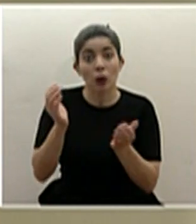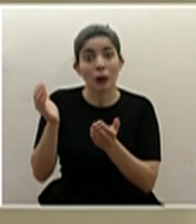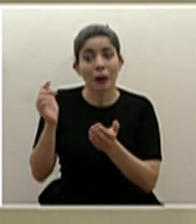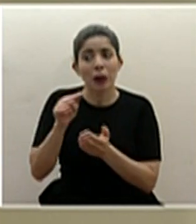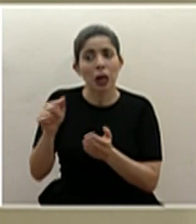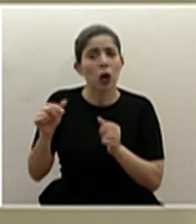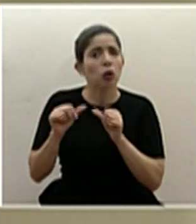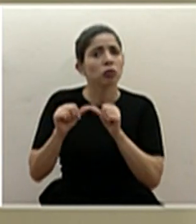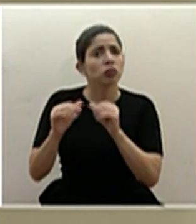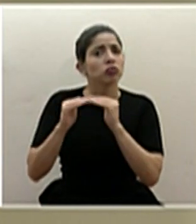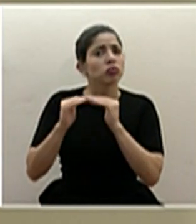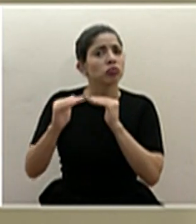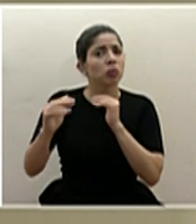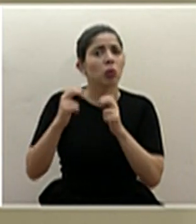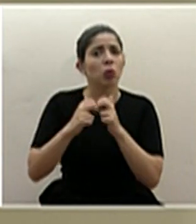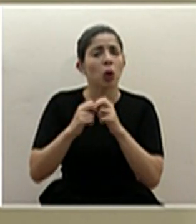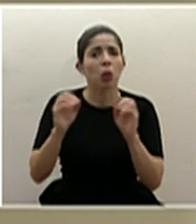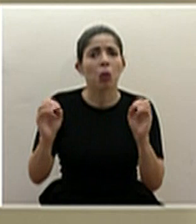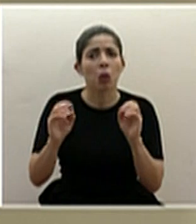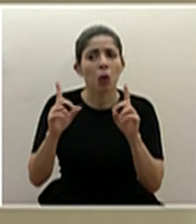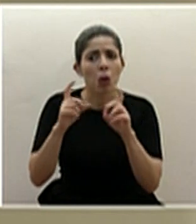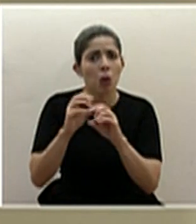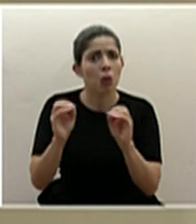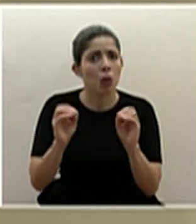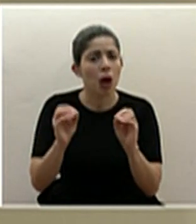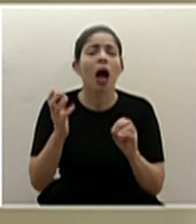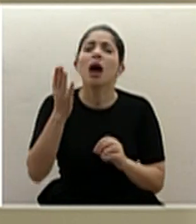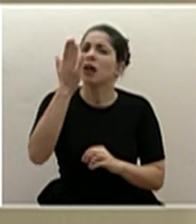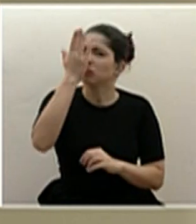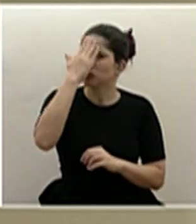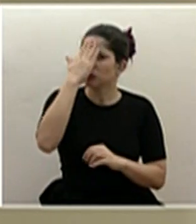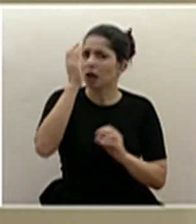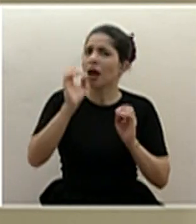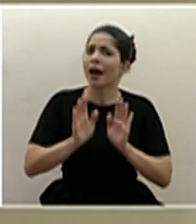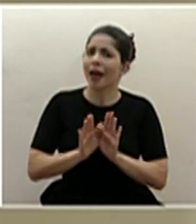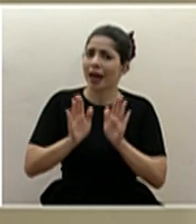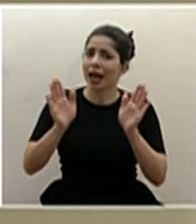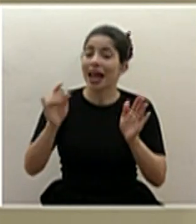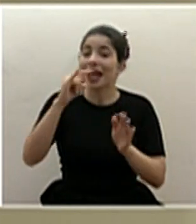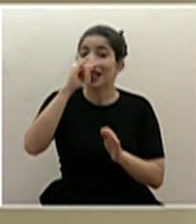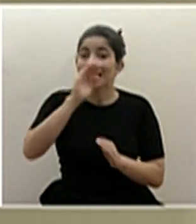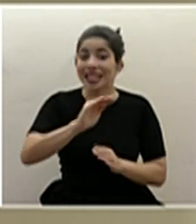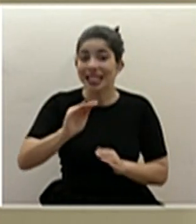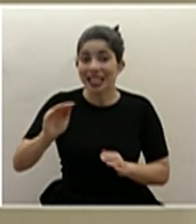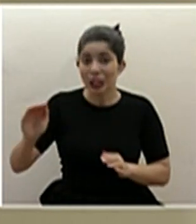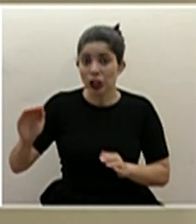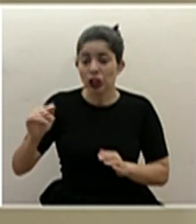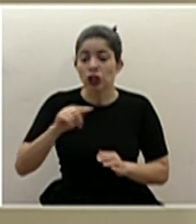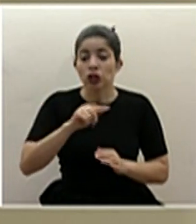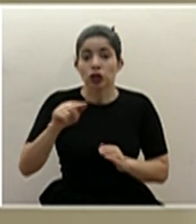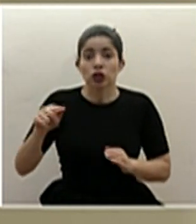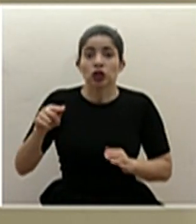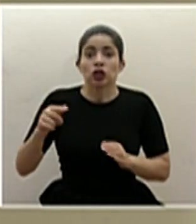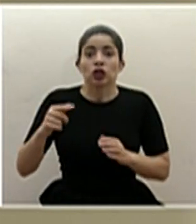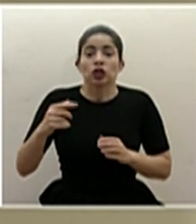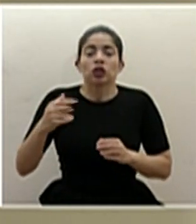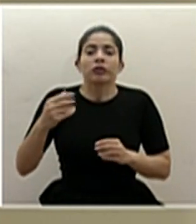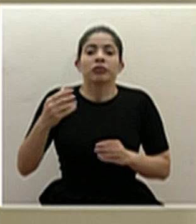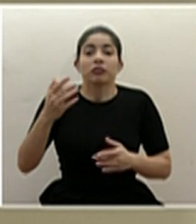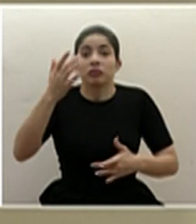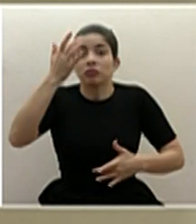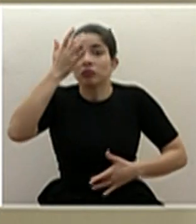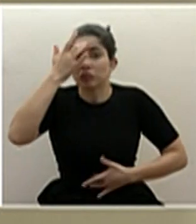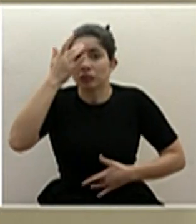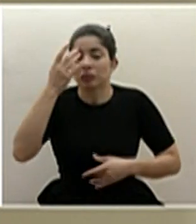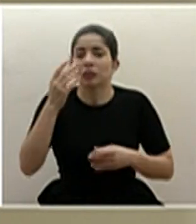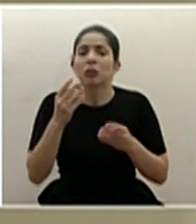estado estables, no han tenido ningún problema, ninguna complicación. Sabemos que en general los niños cursan con cuadros mucho